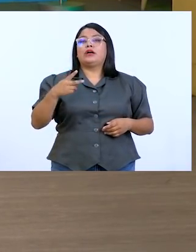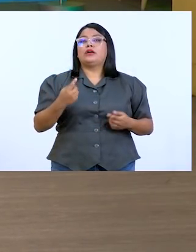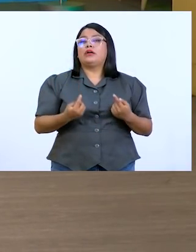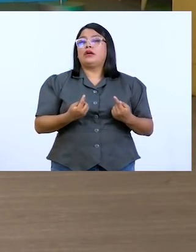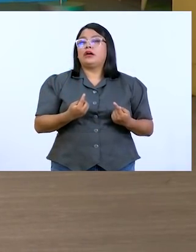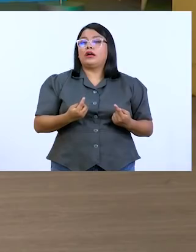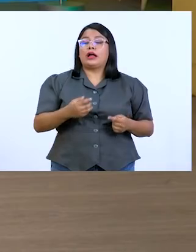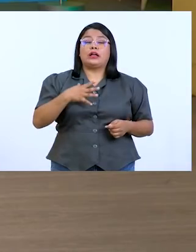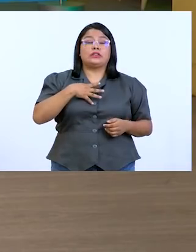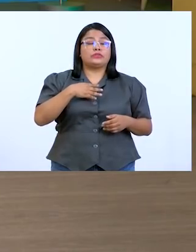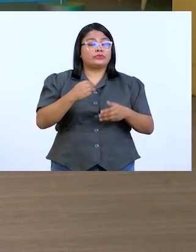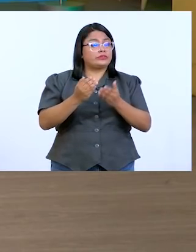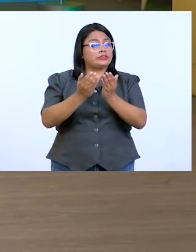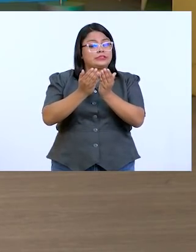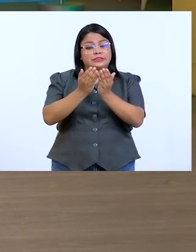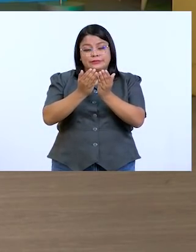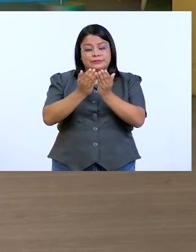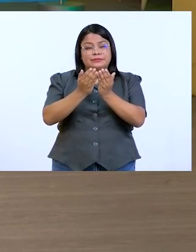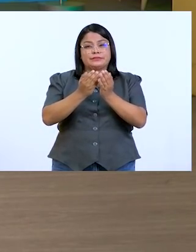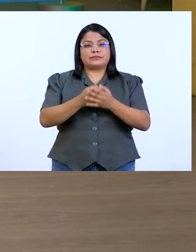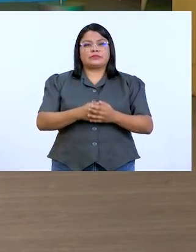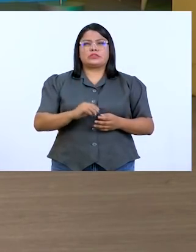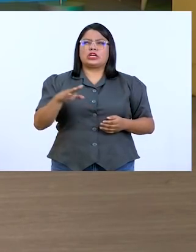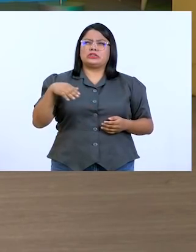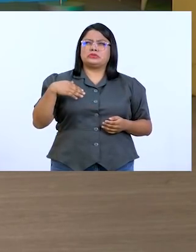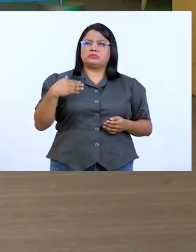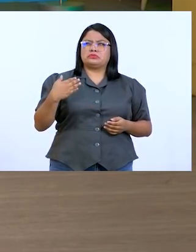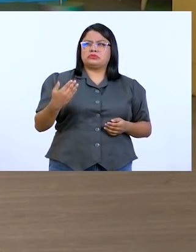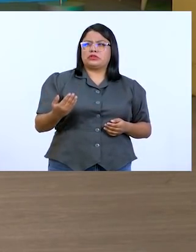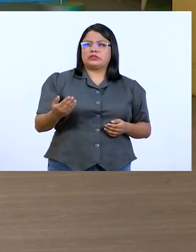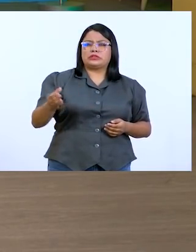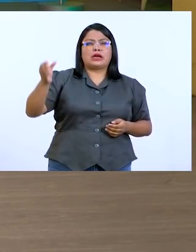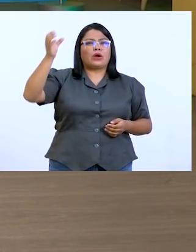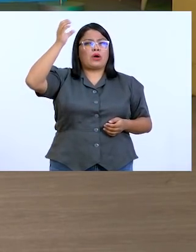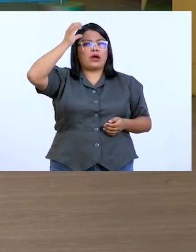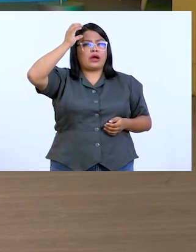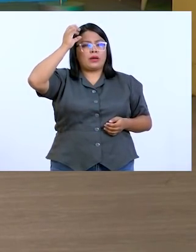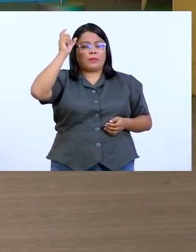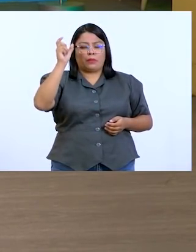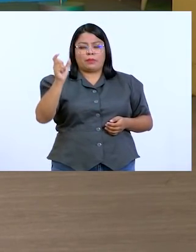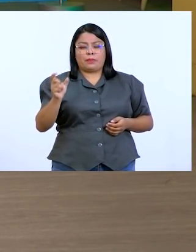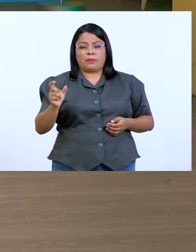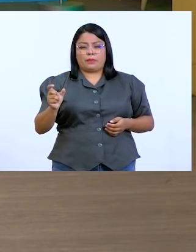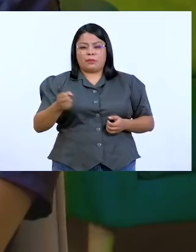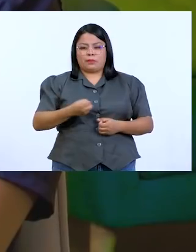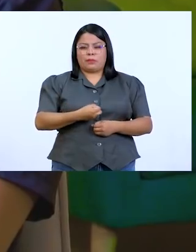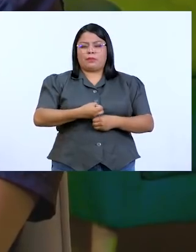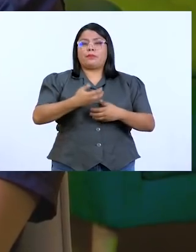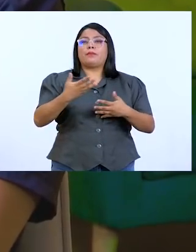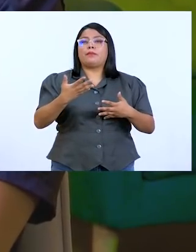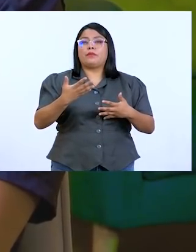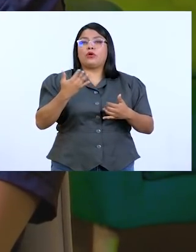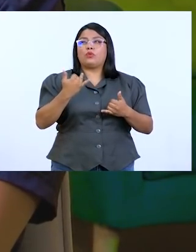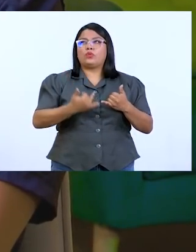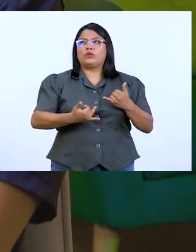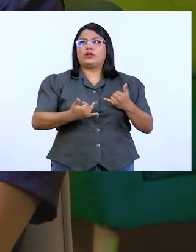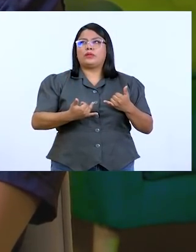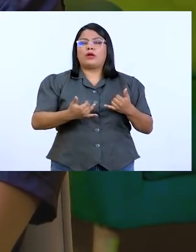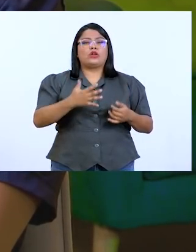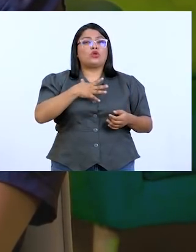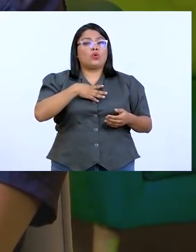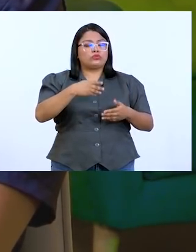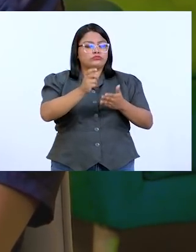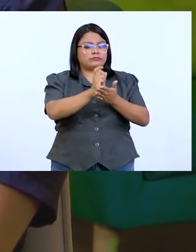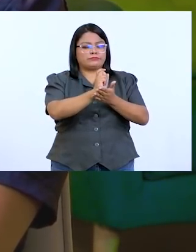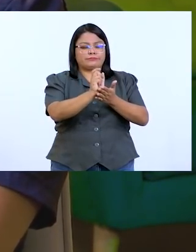El segundo es nos gusta leer. Y luego teníamos conozcamos las palabras, nos expresamos y la